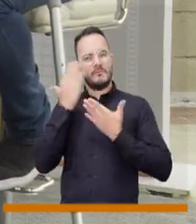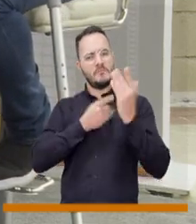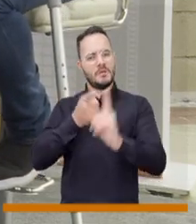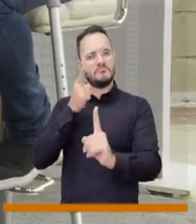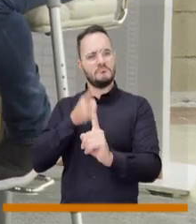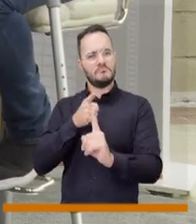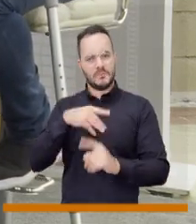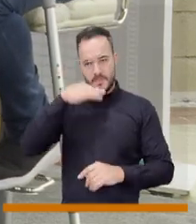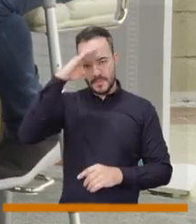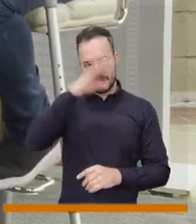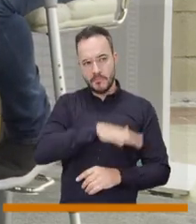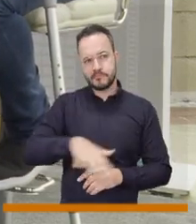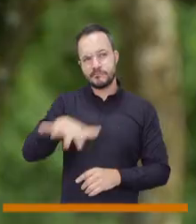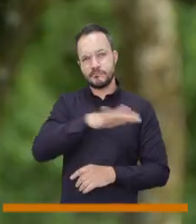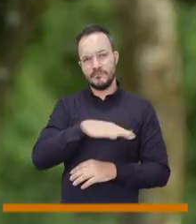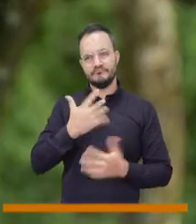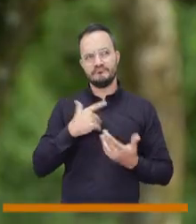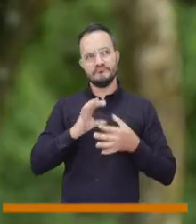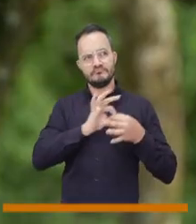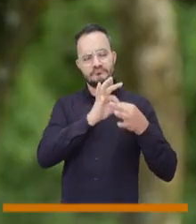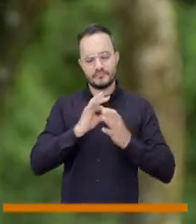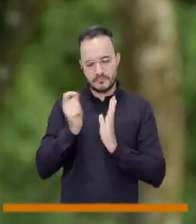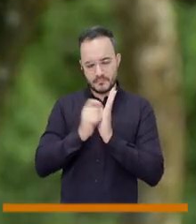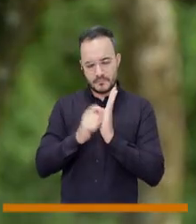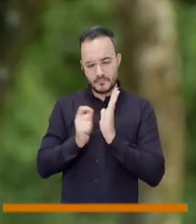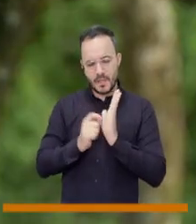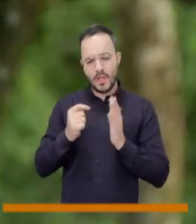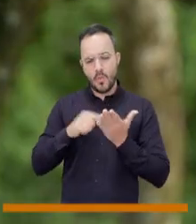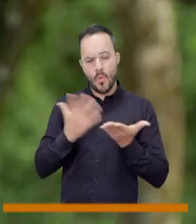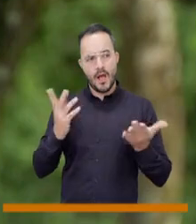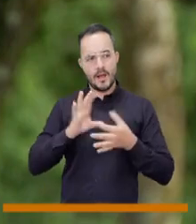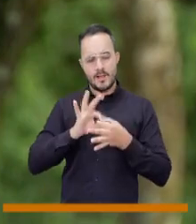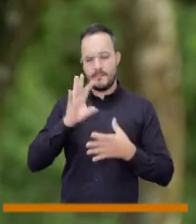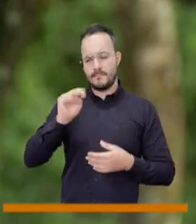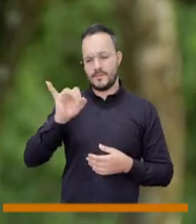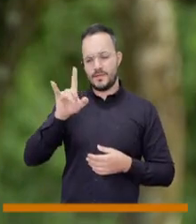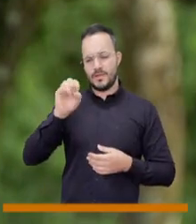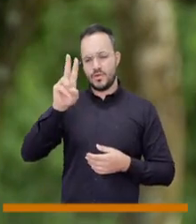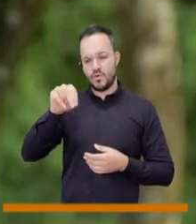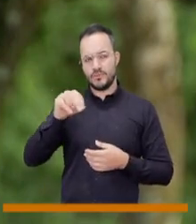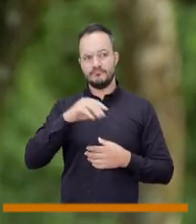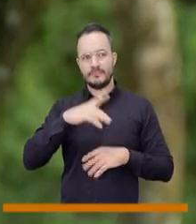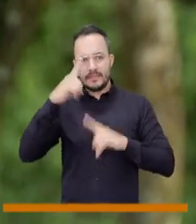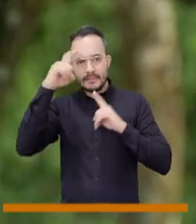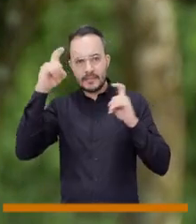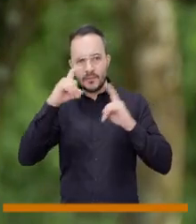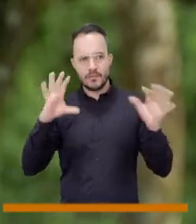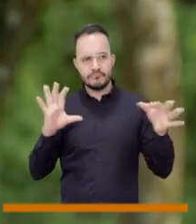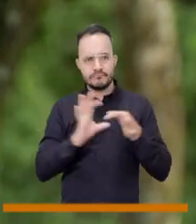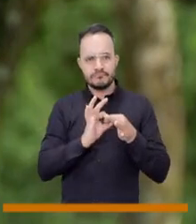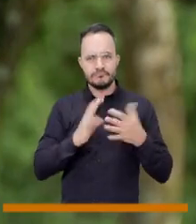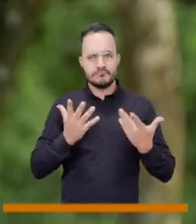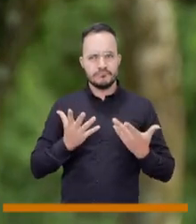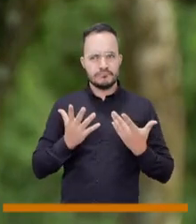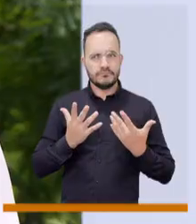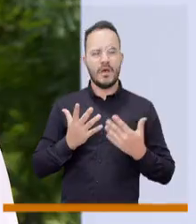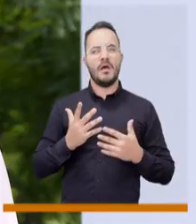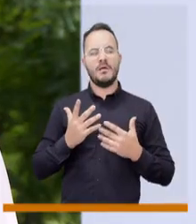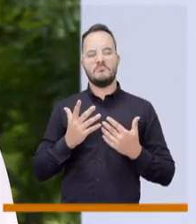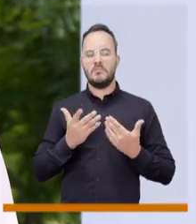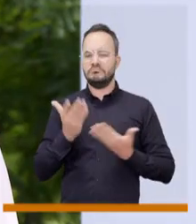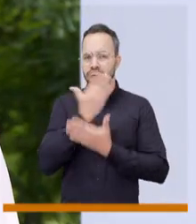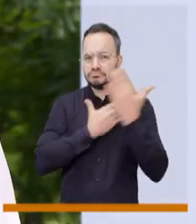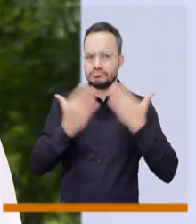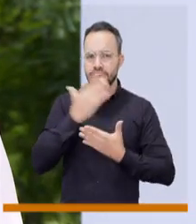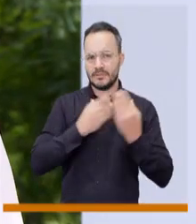clara sobre las acciones que tiene Medellín en la sociedad con Millicom, en la empresa Tigo Telecomunicaciones. ¿Cuáles son sus impresiones